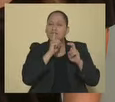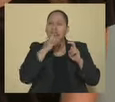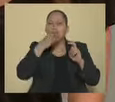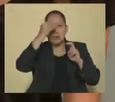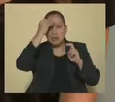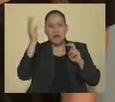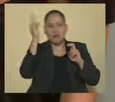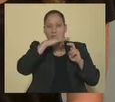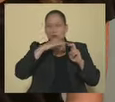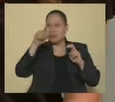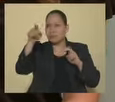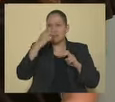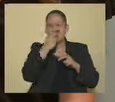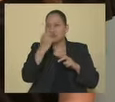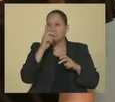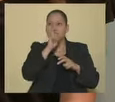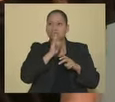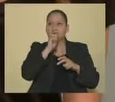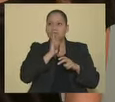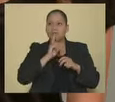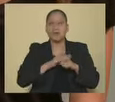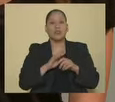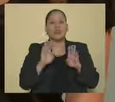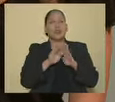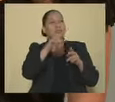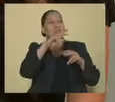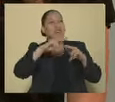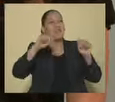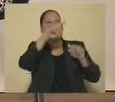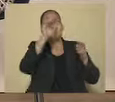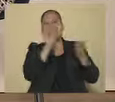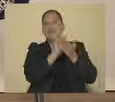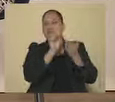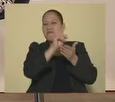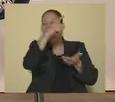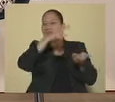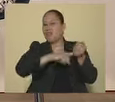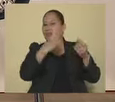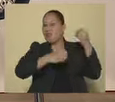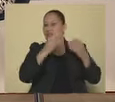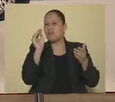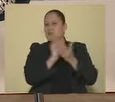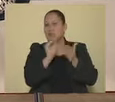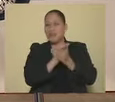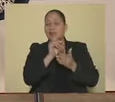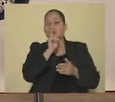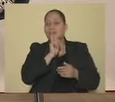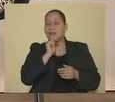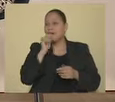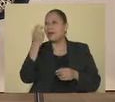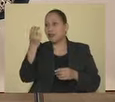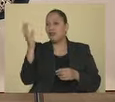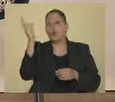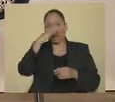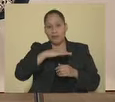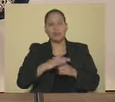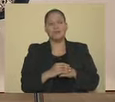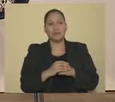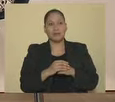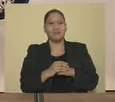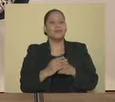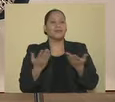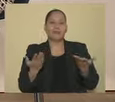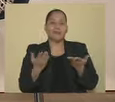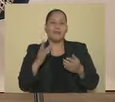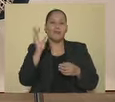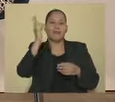es totalmente falso, ya que nadie hace nada. ¿Qué hacemos, abogado? Falsedad falsa. Sí. Falsedad falsa. No,